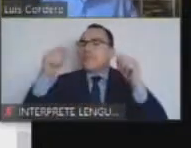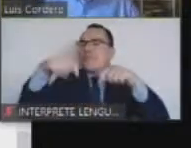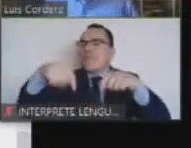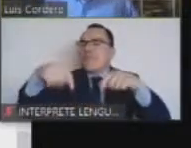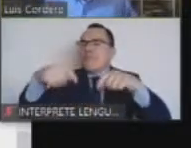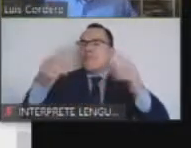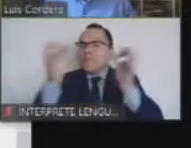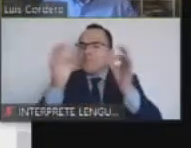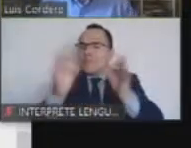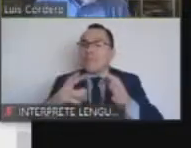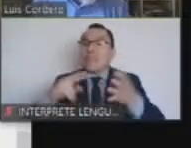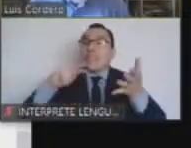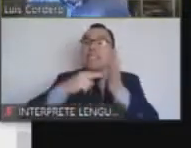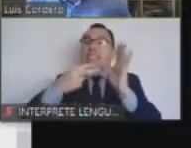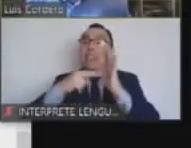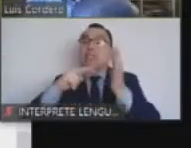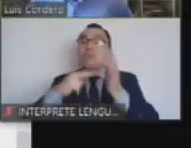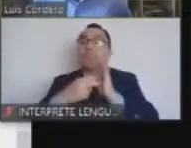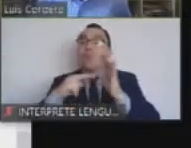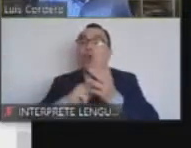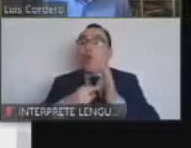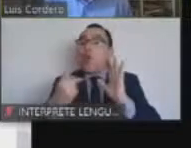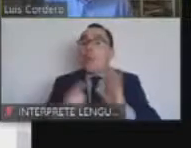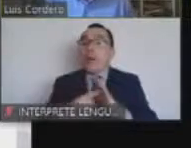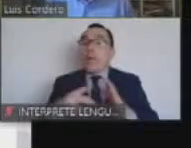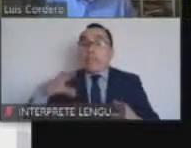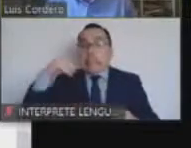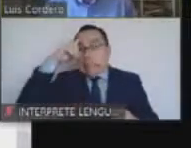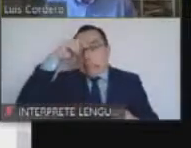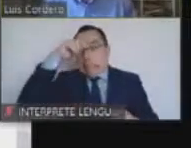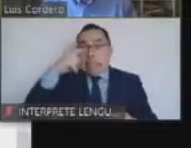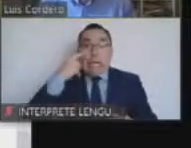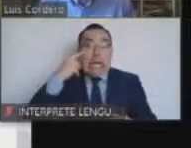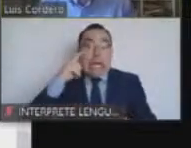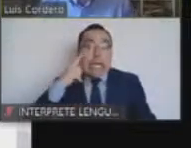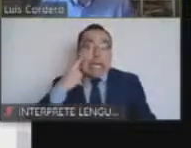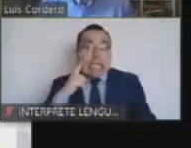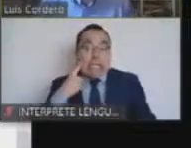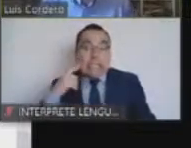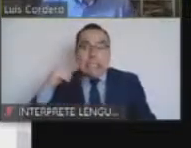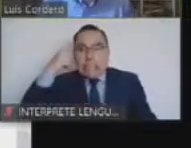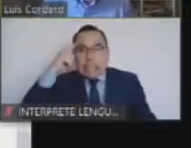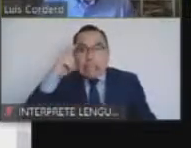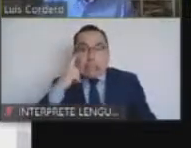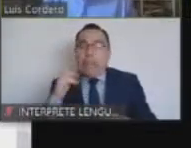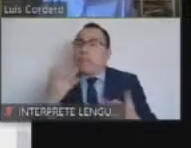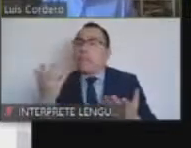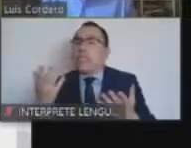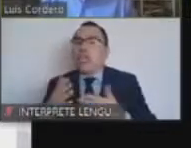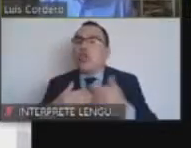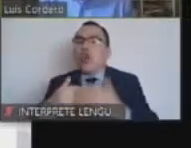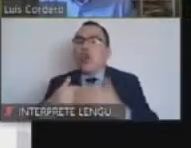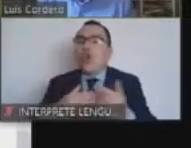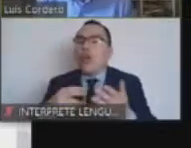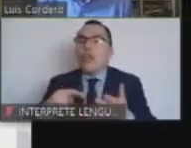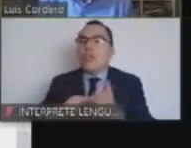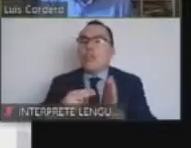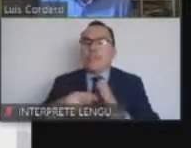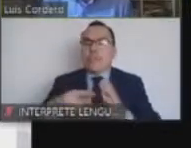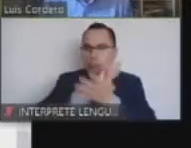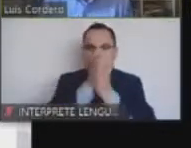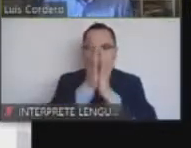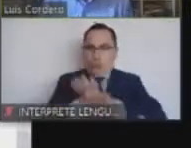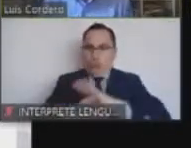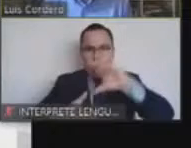el problema no solo es crónico en Chile, es un problema crónico en el continente.